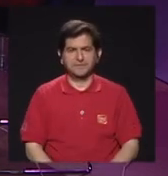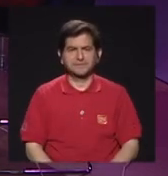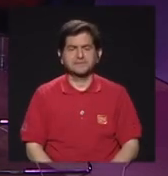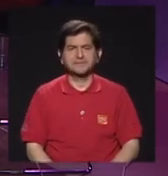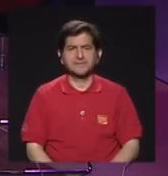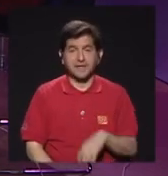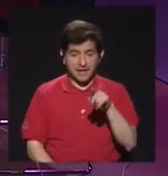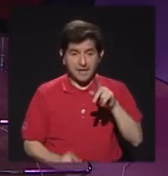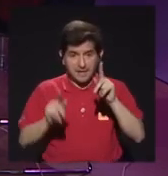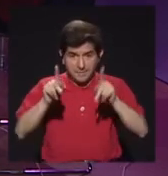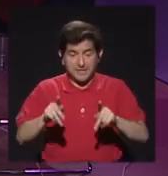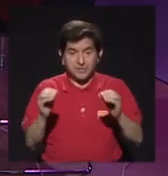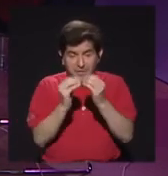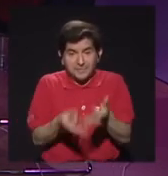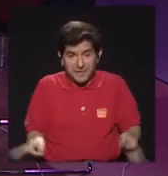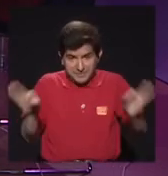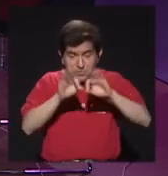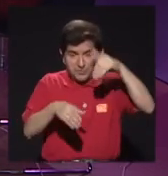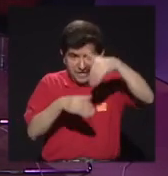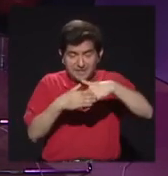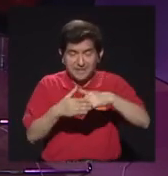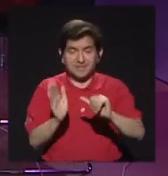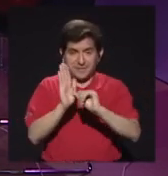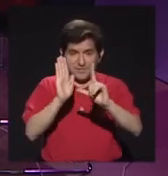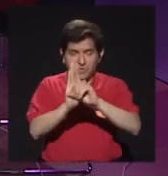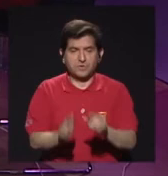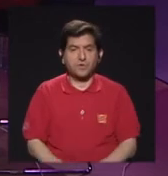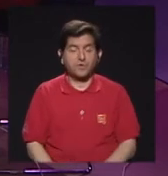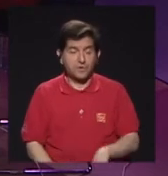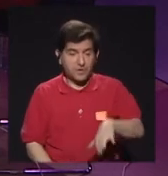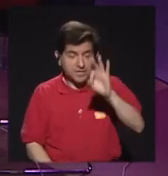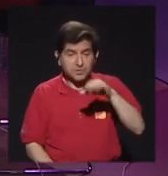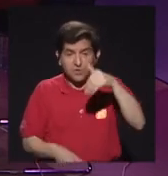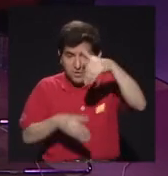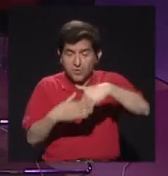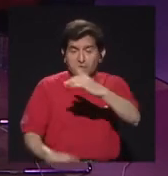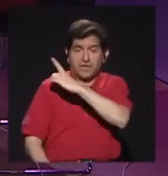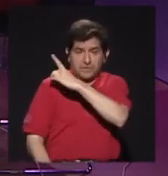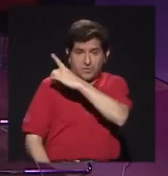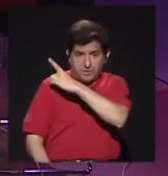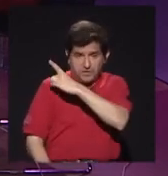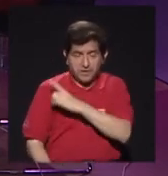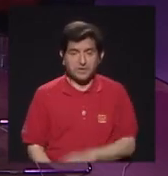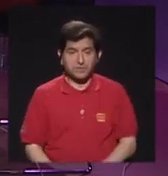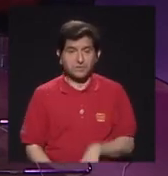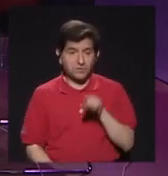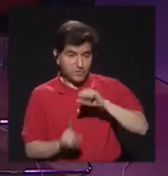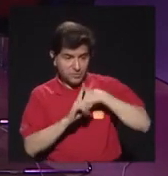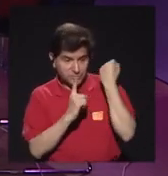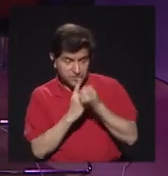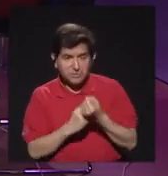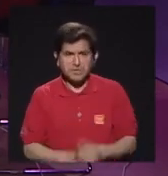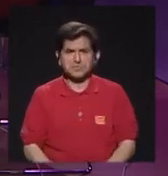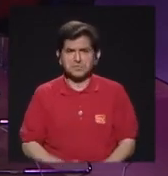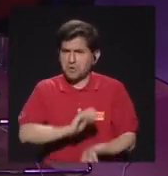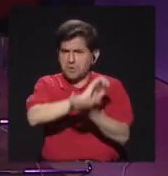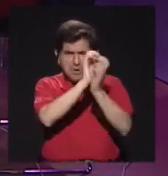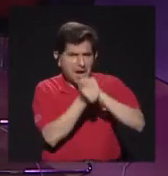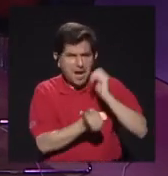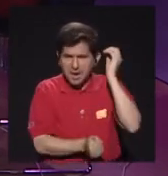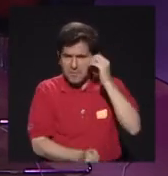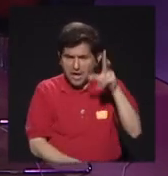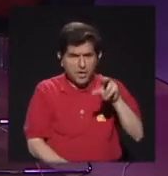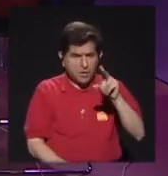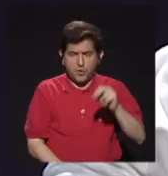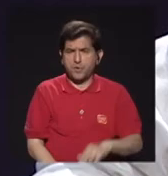de la asamblea la regla del libro motiva que hay que ya hayan quedado electos en el directorio legislativo es justamente esa no es que van a cambiar su punto de vista ni